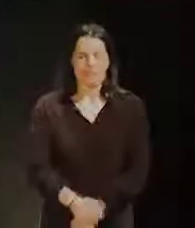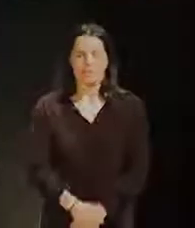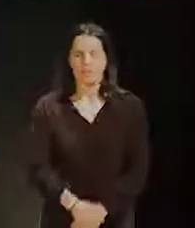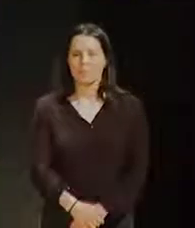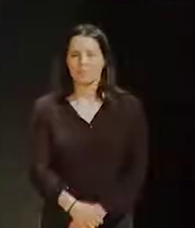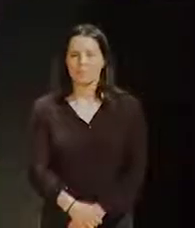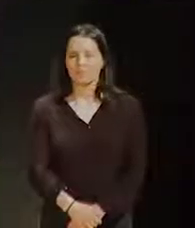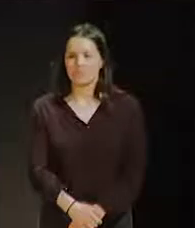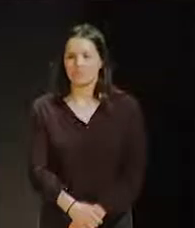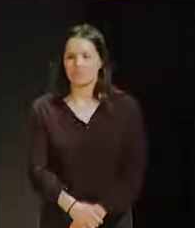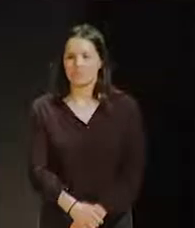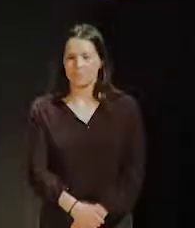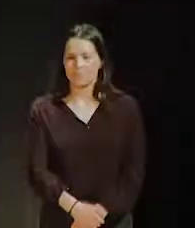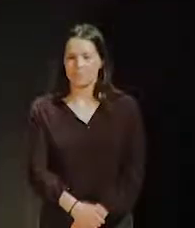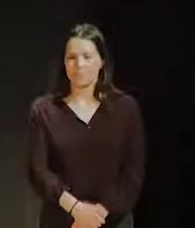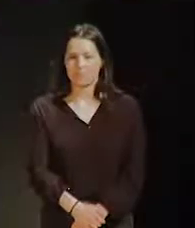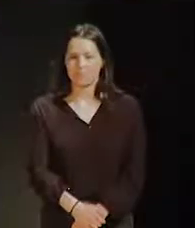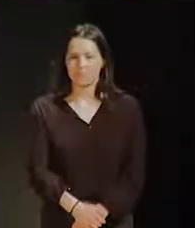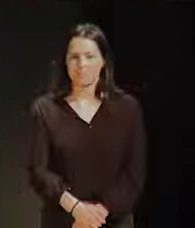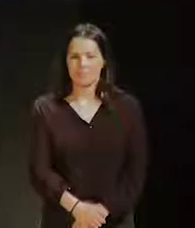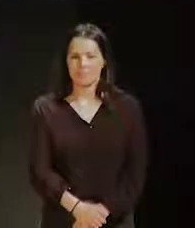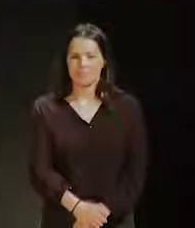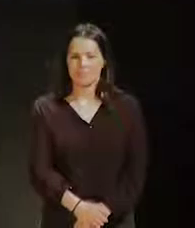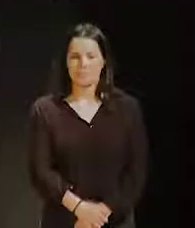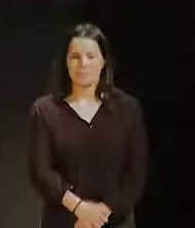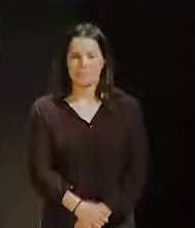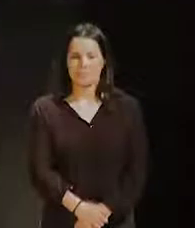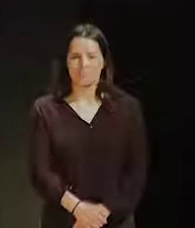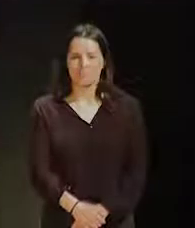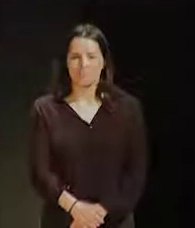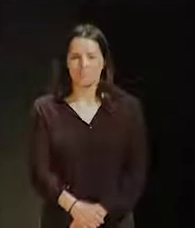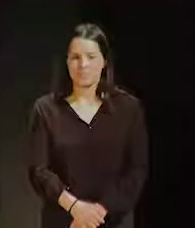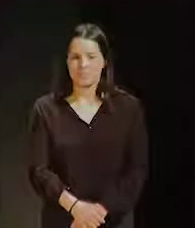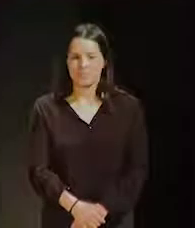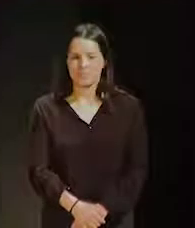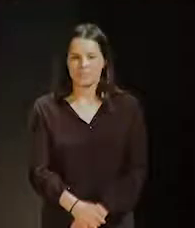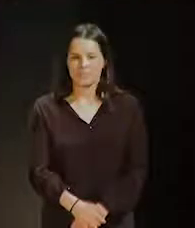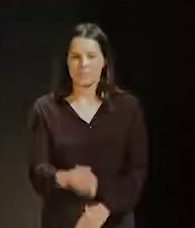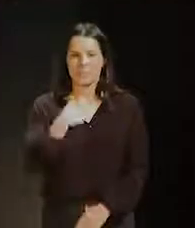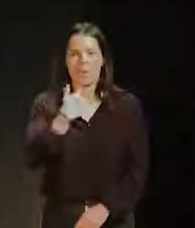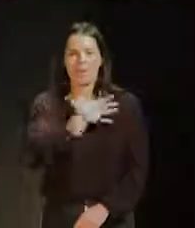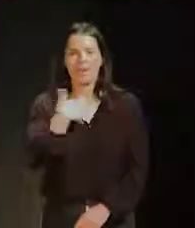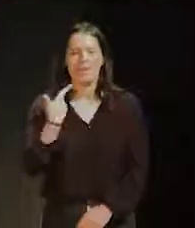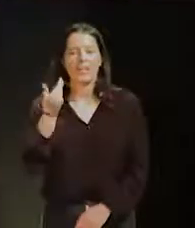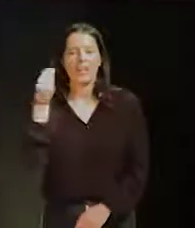No, no. Ah. Hola, buenos días. Yo aquí me pregunto,